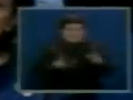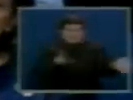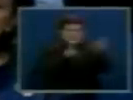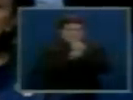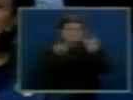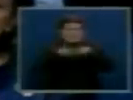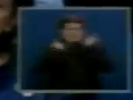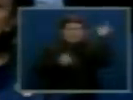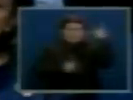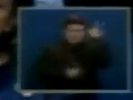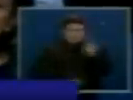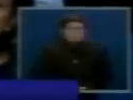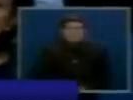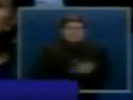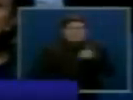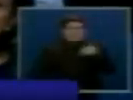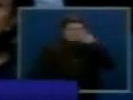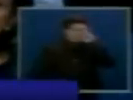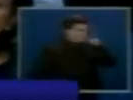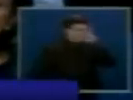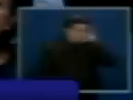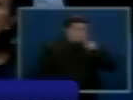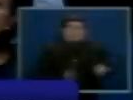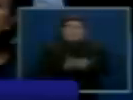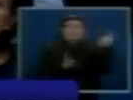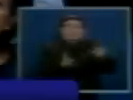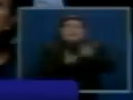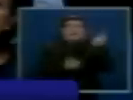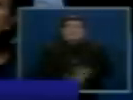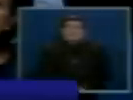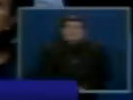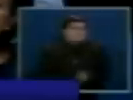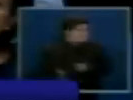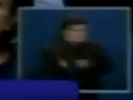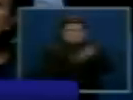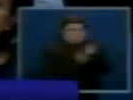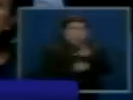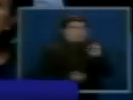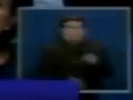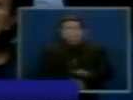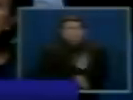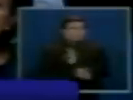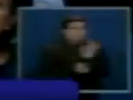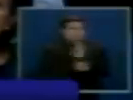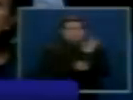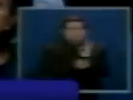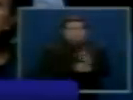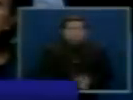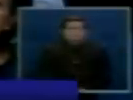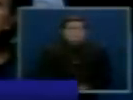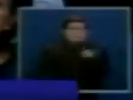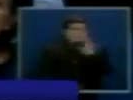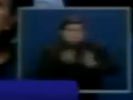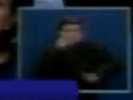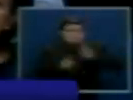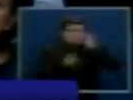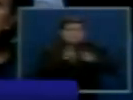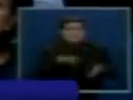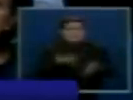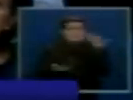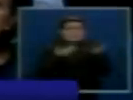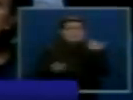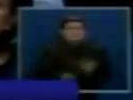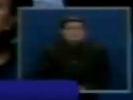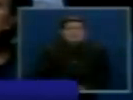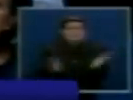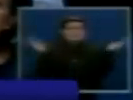política inescrupulosa, muchas veces deshonesta y casi siempre ineficiente, cuyos vicios prácticamente han hecho